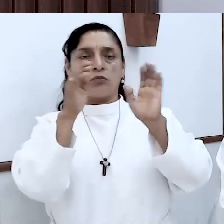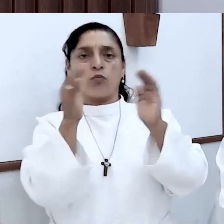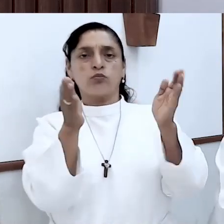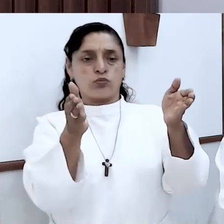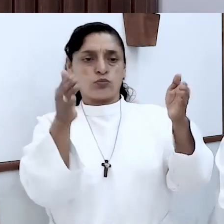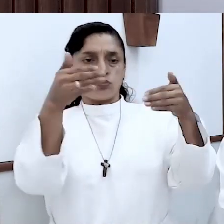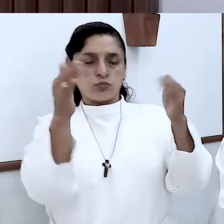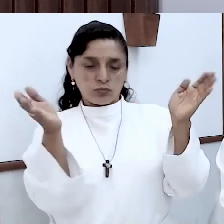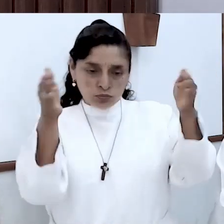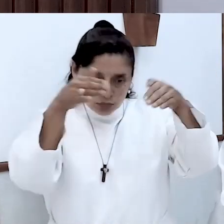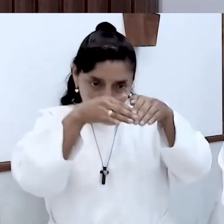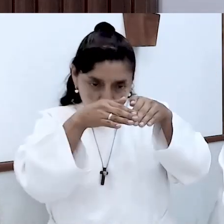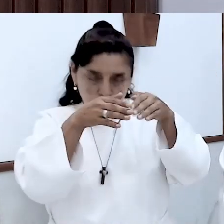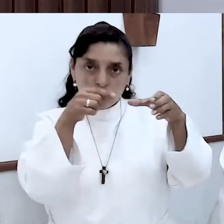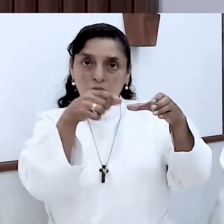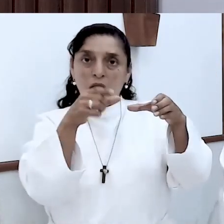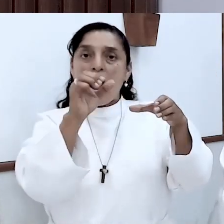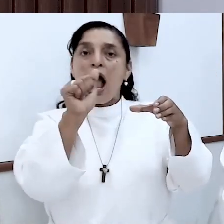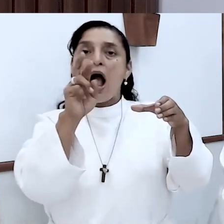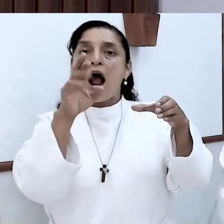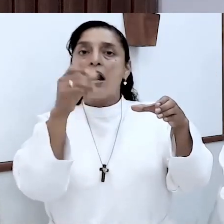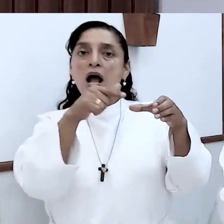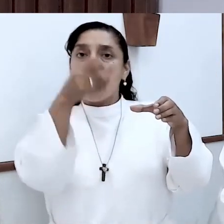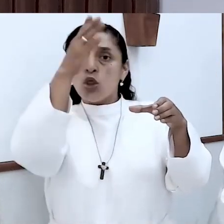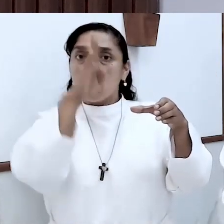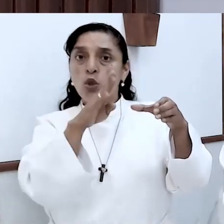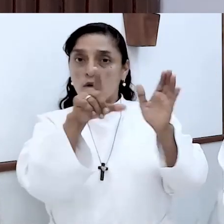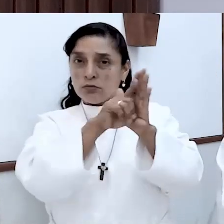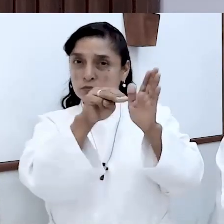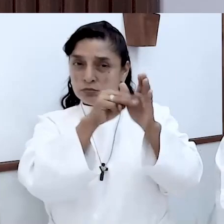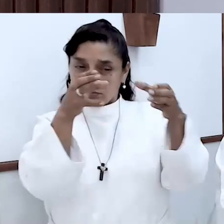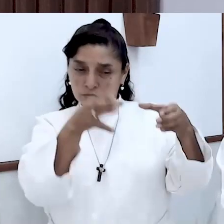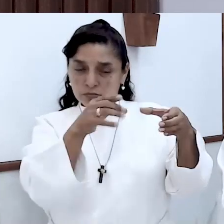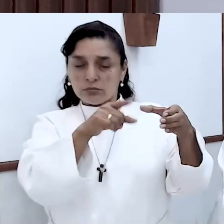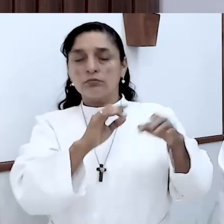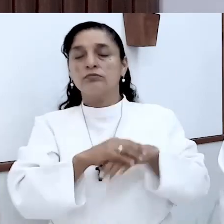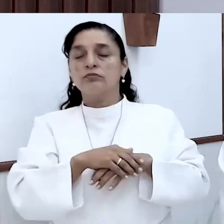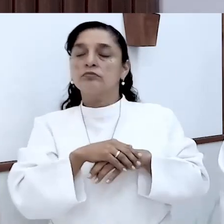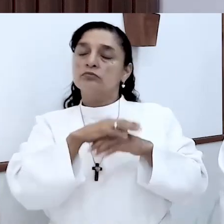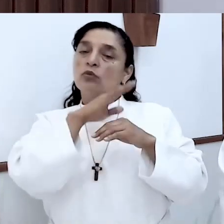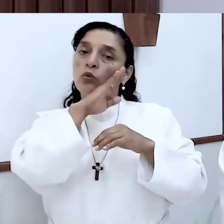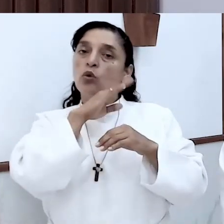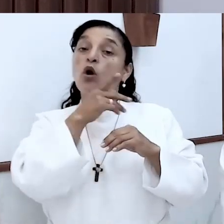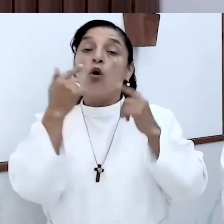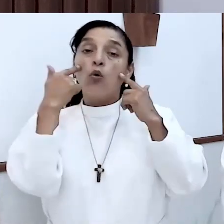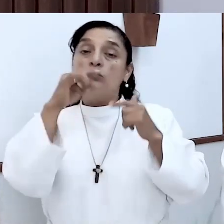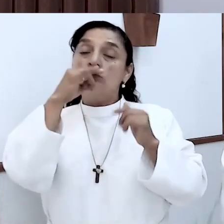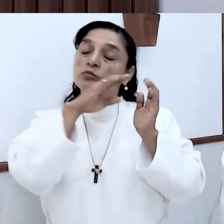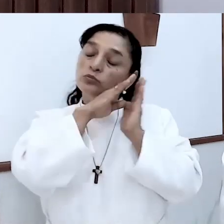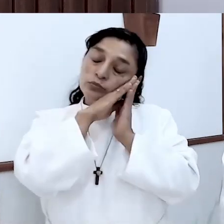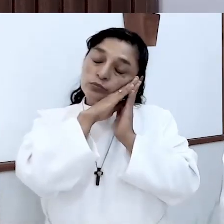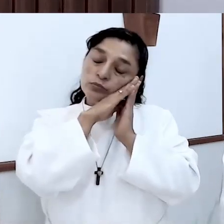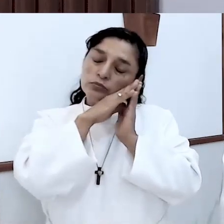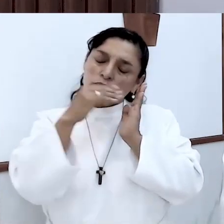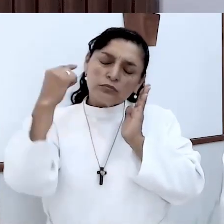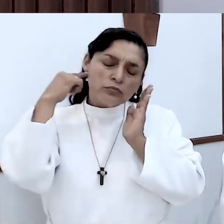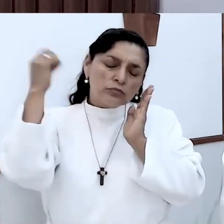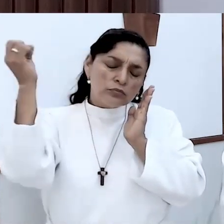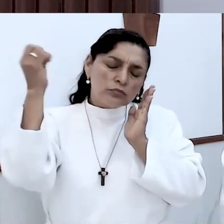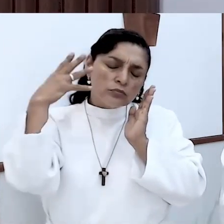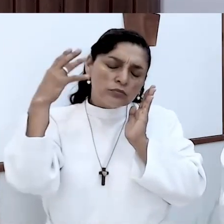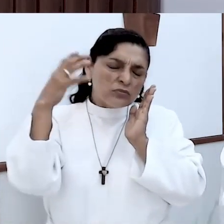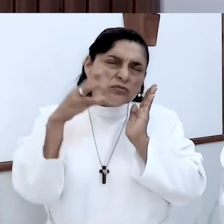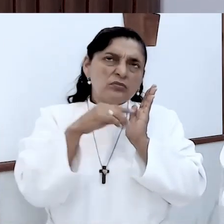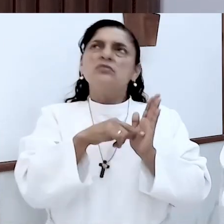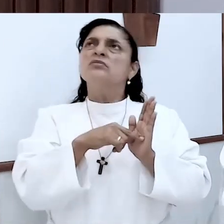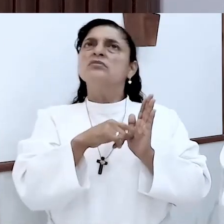el Señor llamó a Samuel y éste respondió: «Aquí estoy». Fue corriendo a donde estaba Elí y le